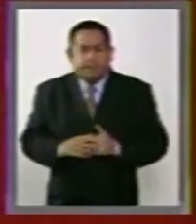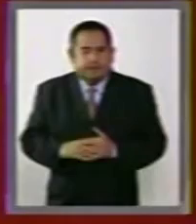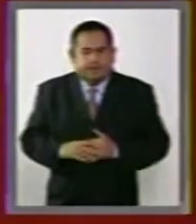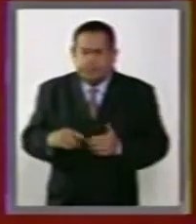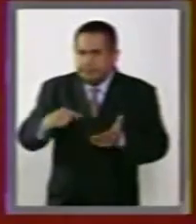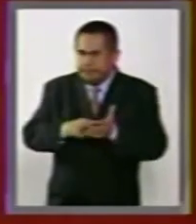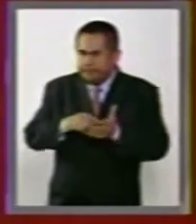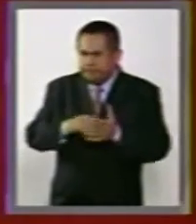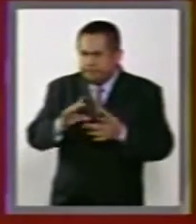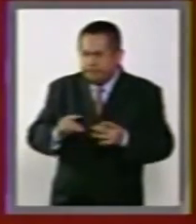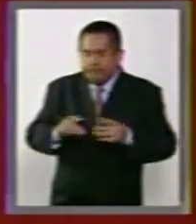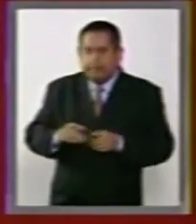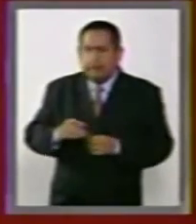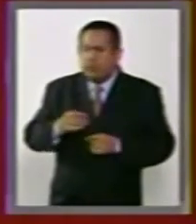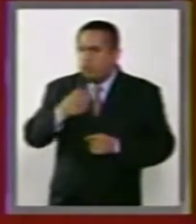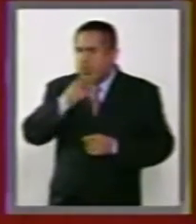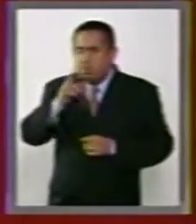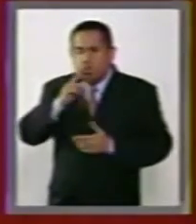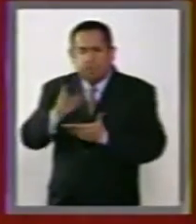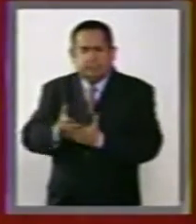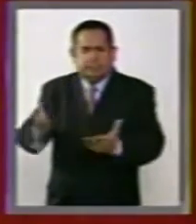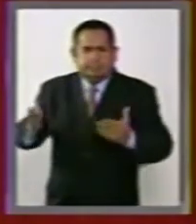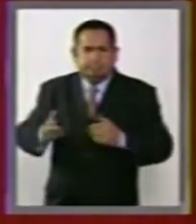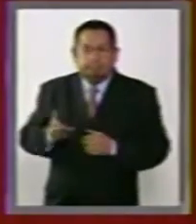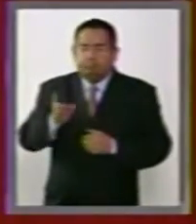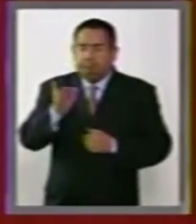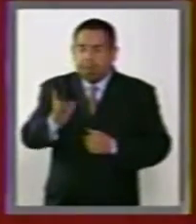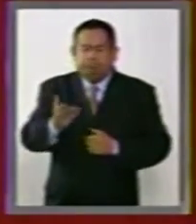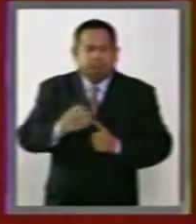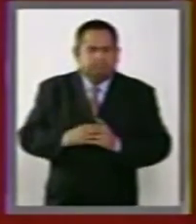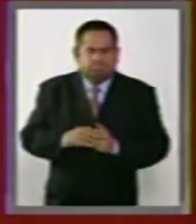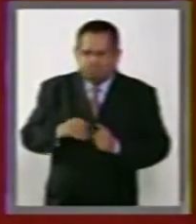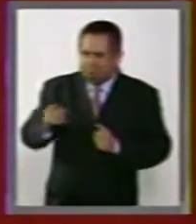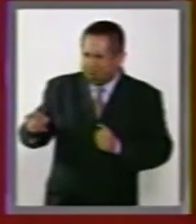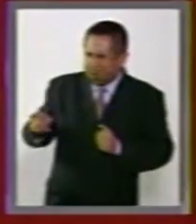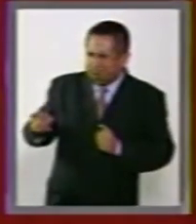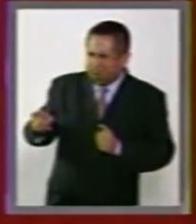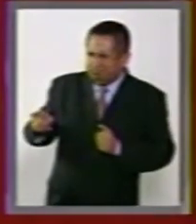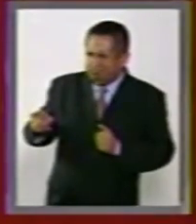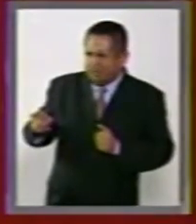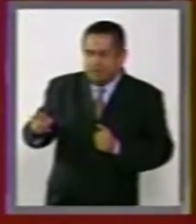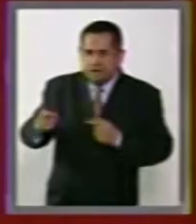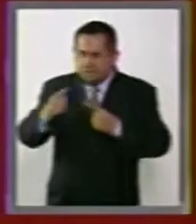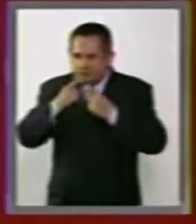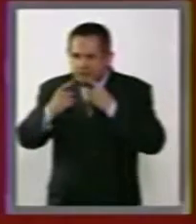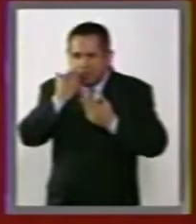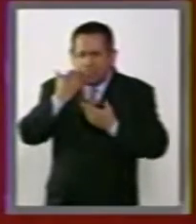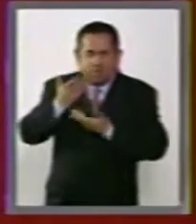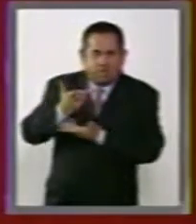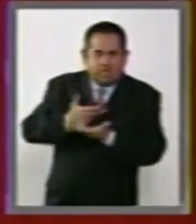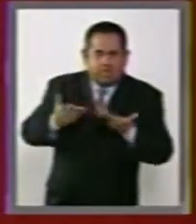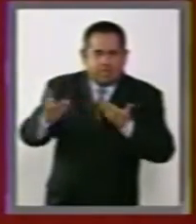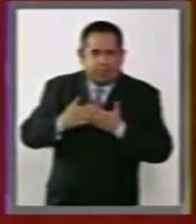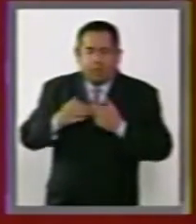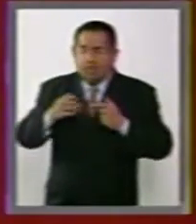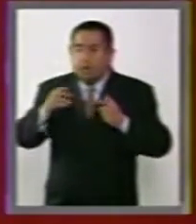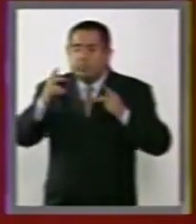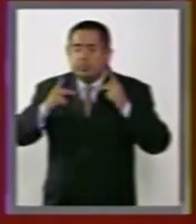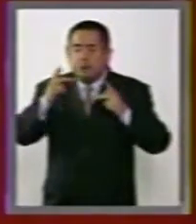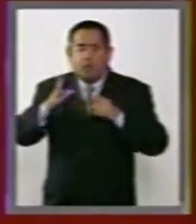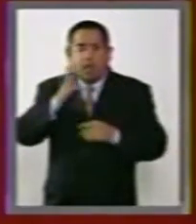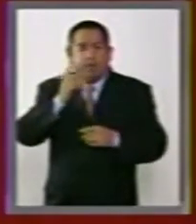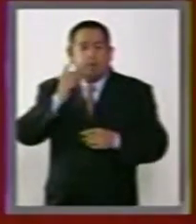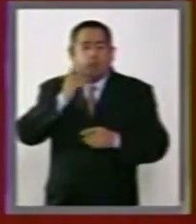Aquí, señoras y señores, se ve la mano de los cabilderos que visitaron la Cámara